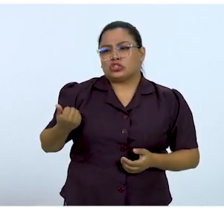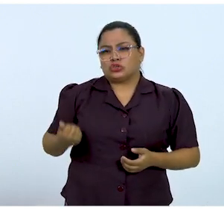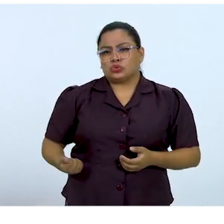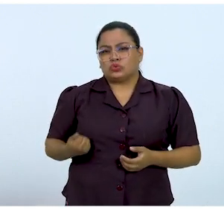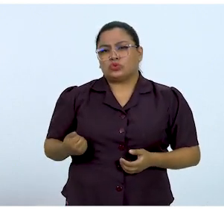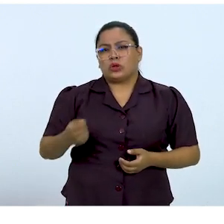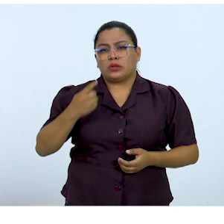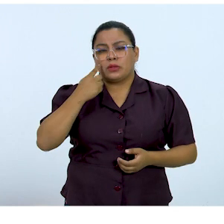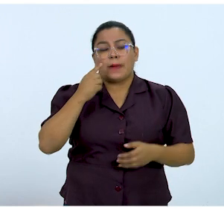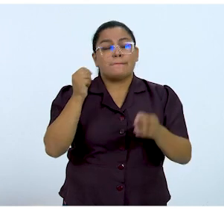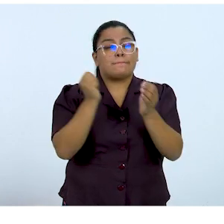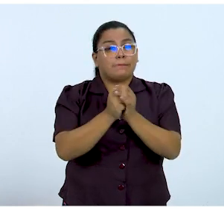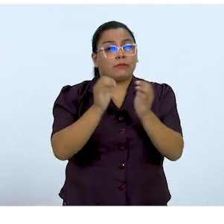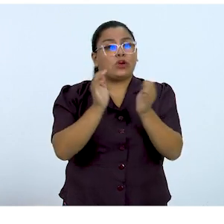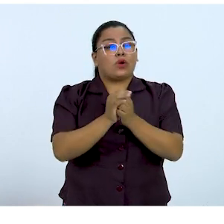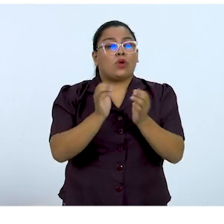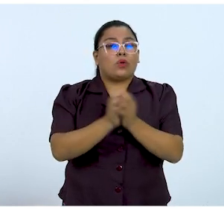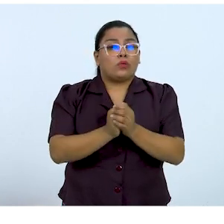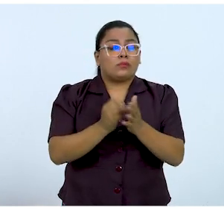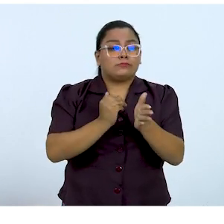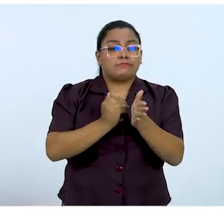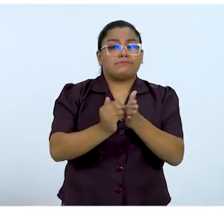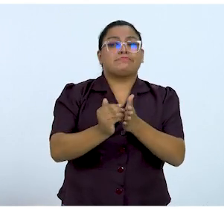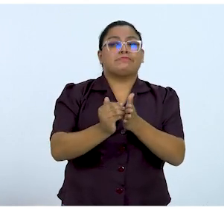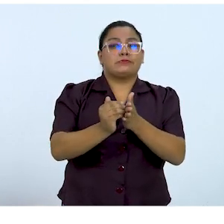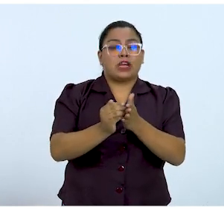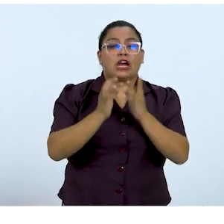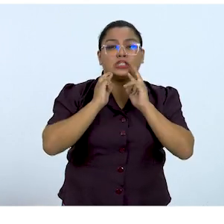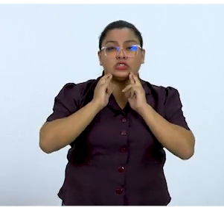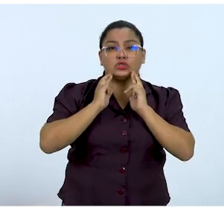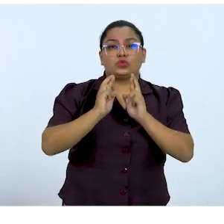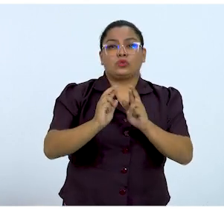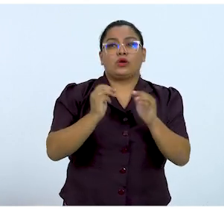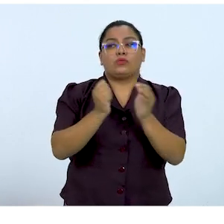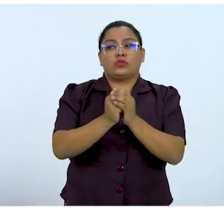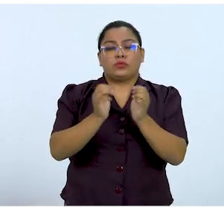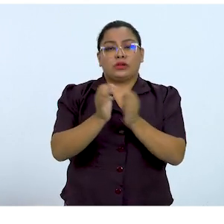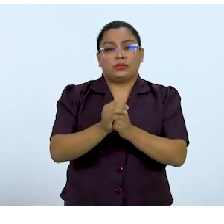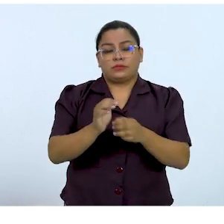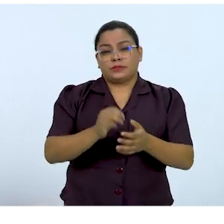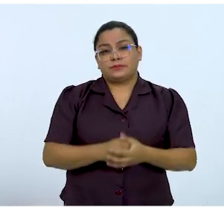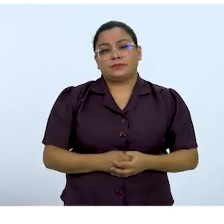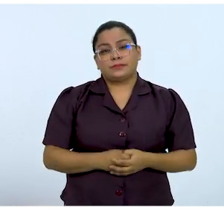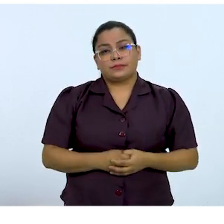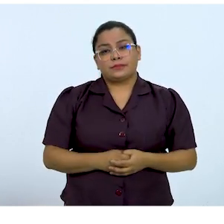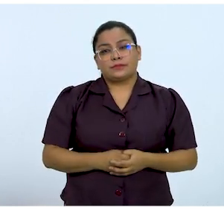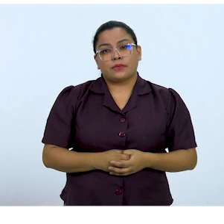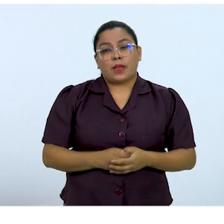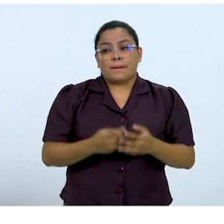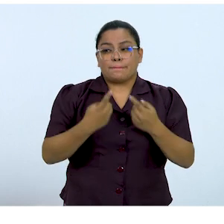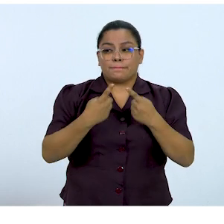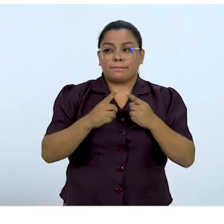algún estudiante se encuentre en problemas al iniciar a resolver estos ejercicios. Sin